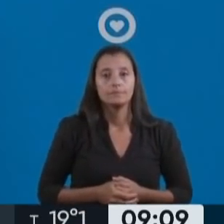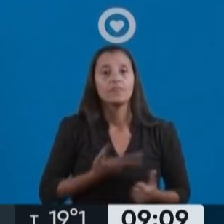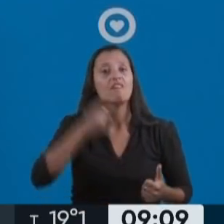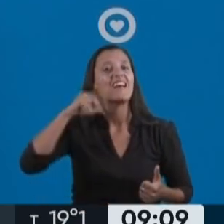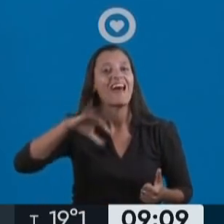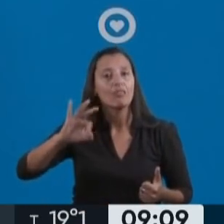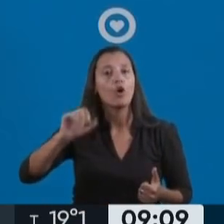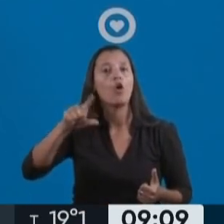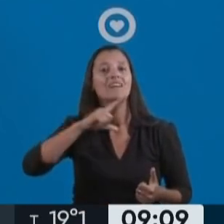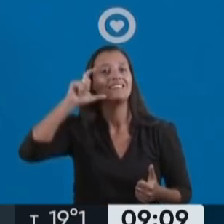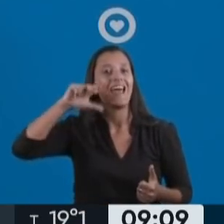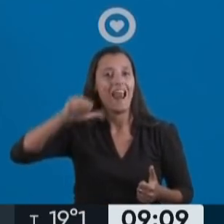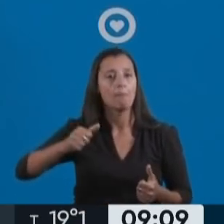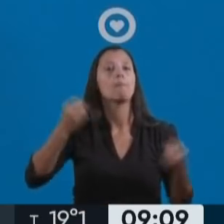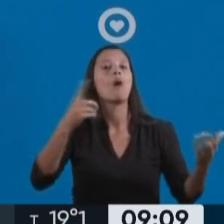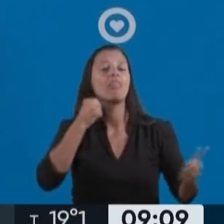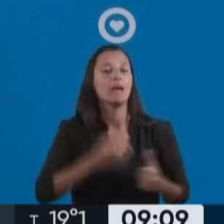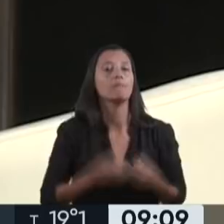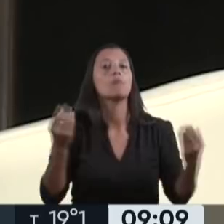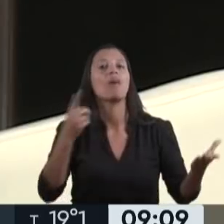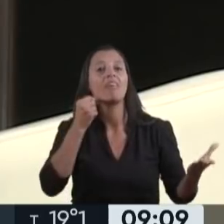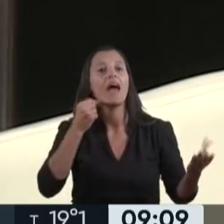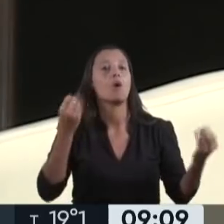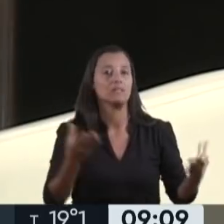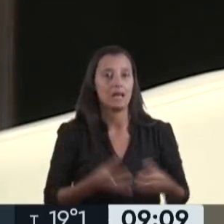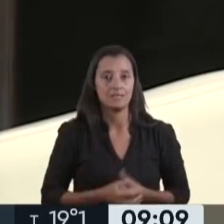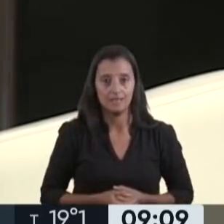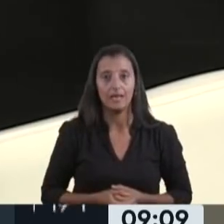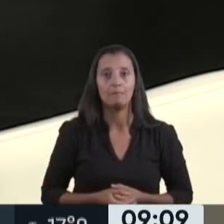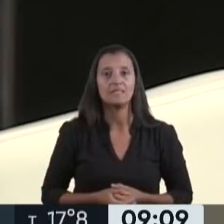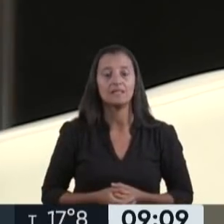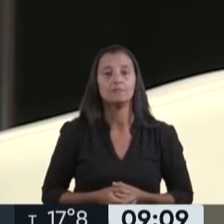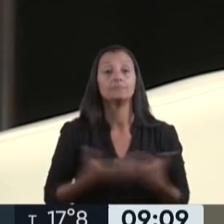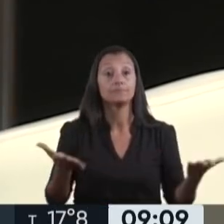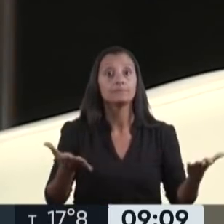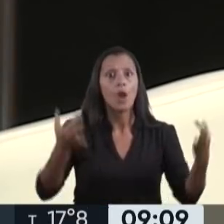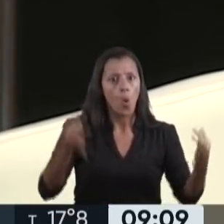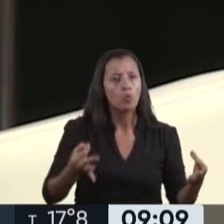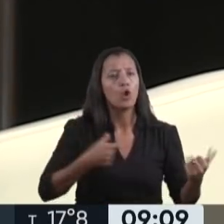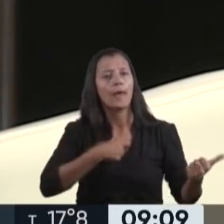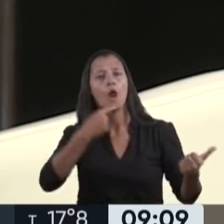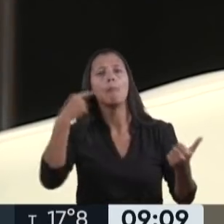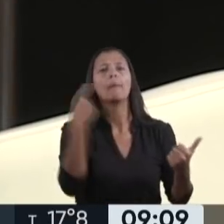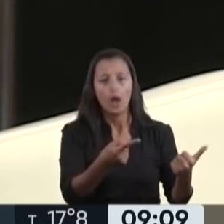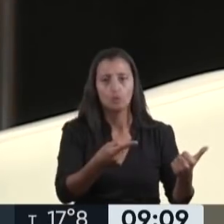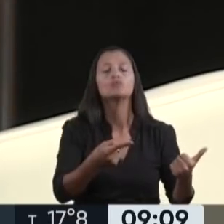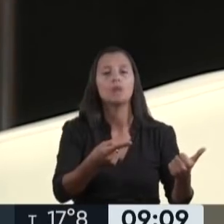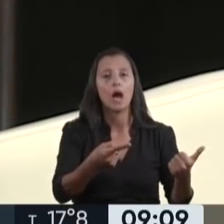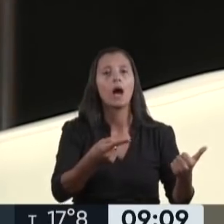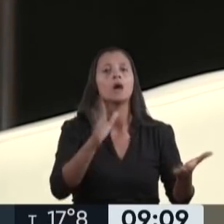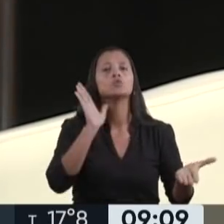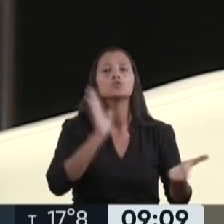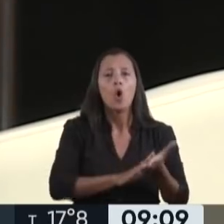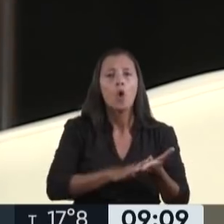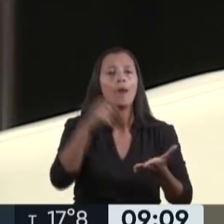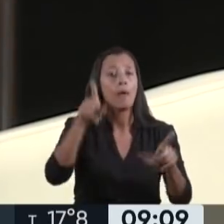Fernando Ramírez, de Telam. Buen día, Fernando. Buen día, ministra, ¿cómo le va? Justamente el tema que quiero preguntarle es de